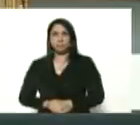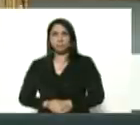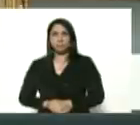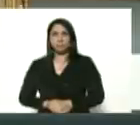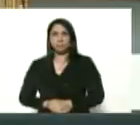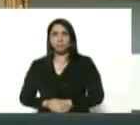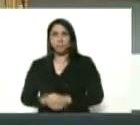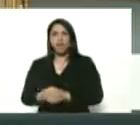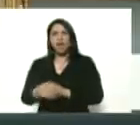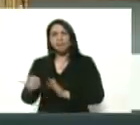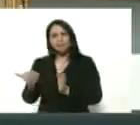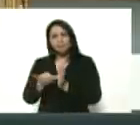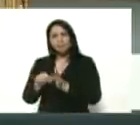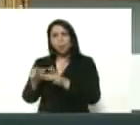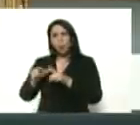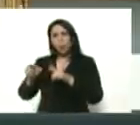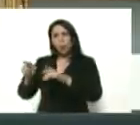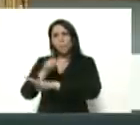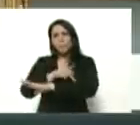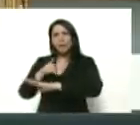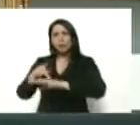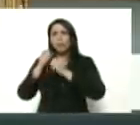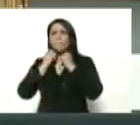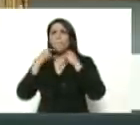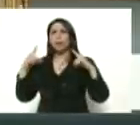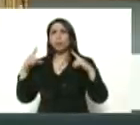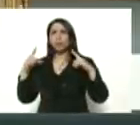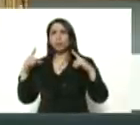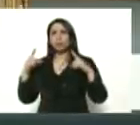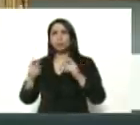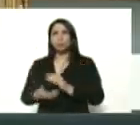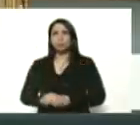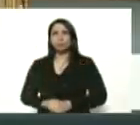en un lugar de la parroquia Macuto,